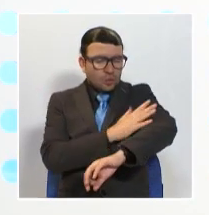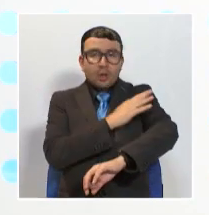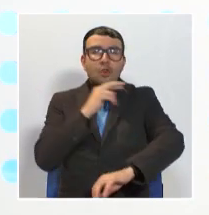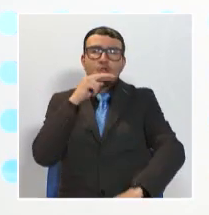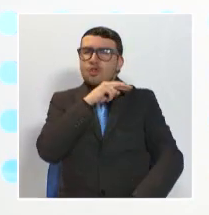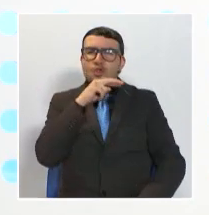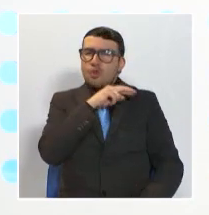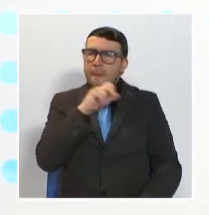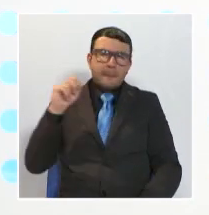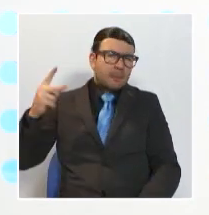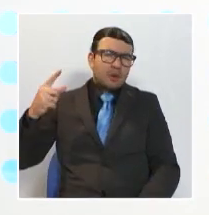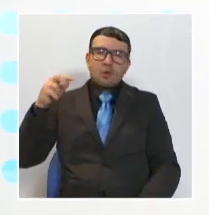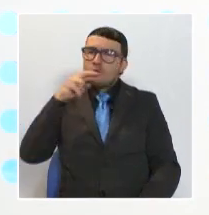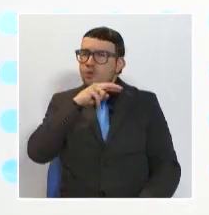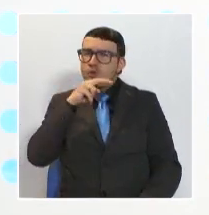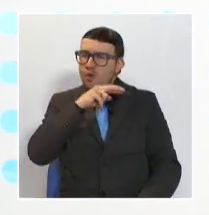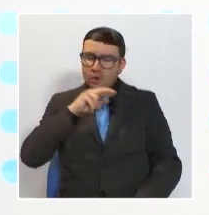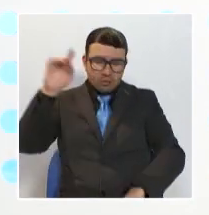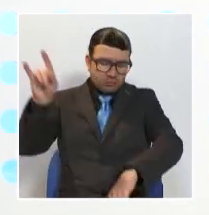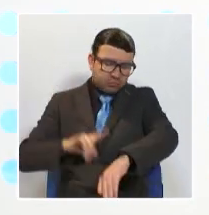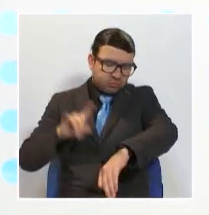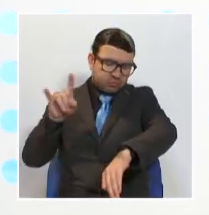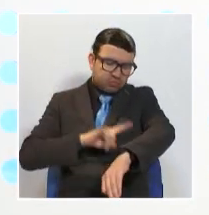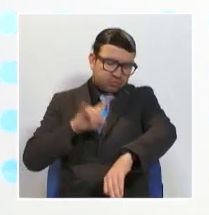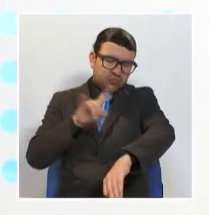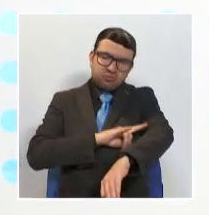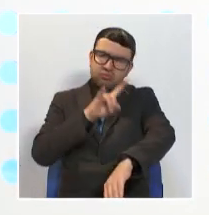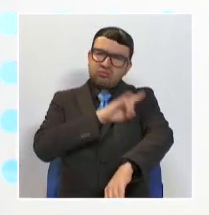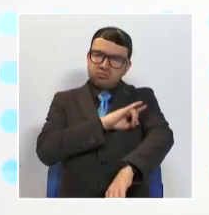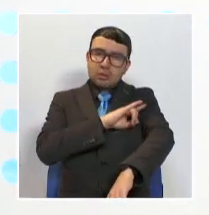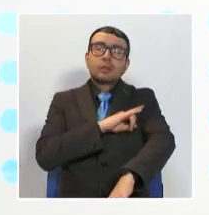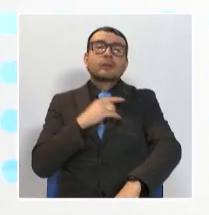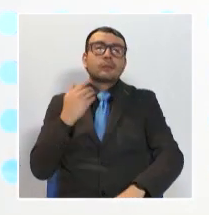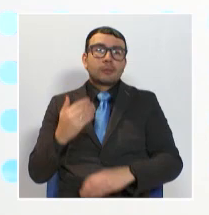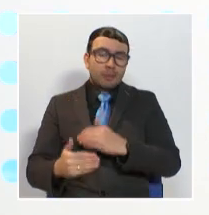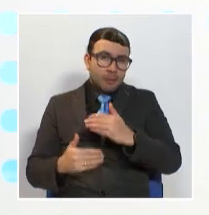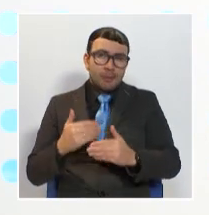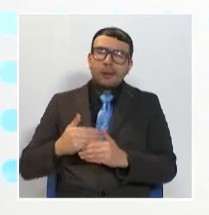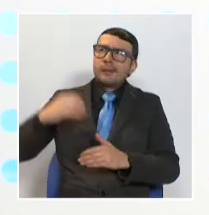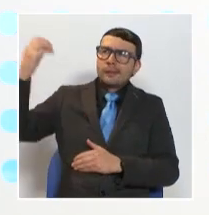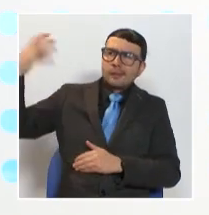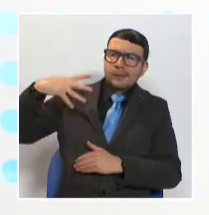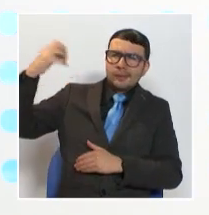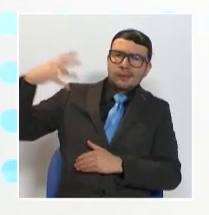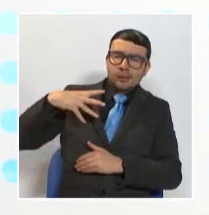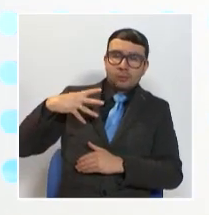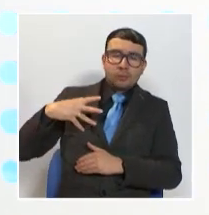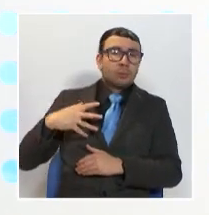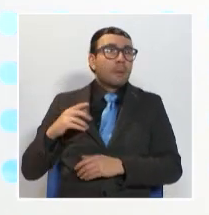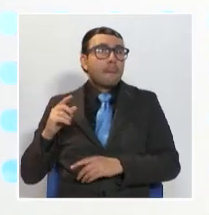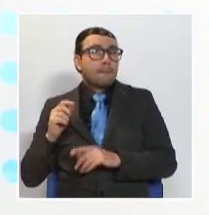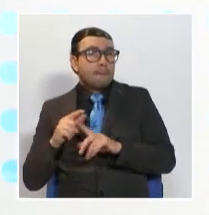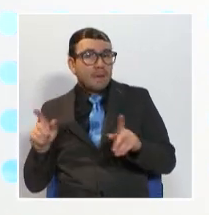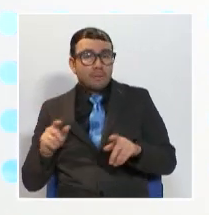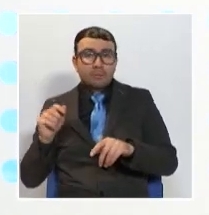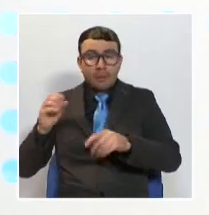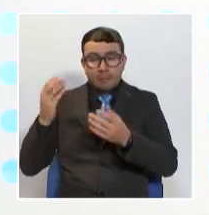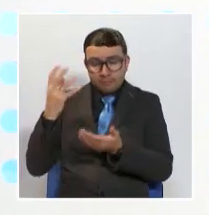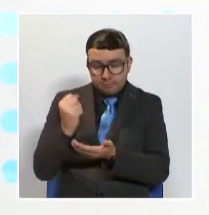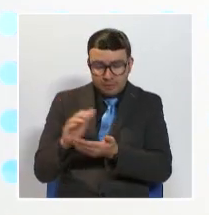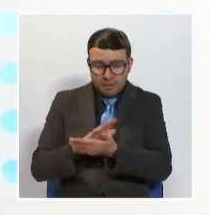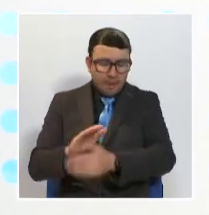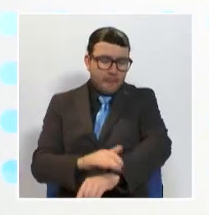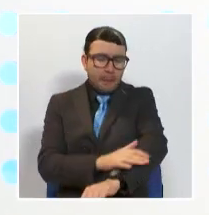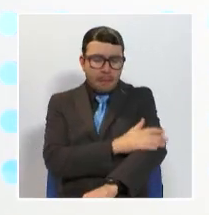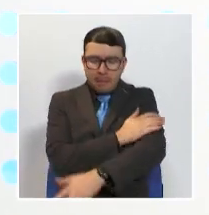piel con la quemadura pocos minutos o pocas horas después de la exposición solar. Y el bronceado es un efecto que se da también